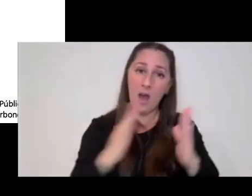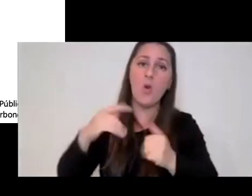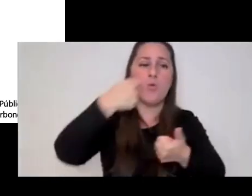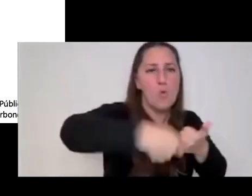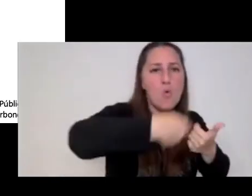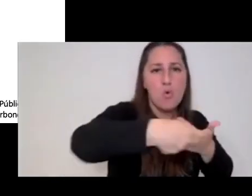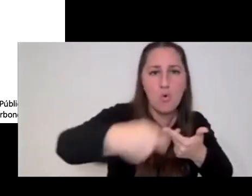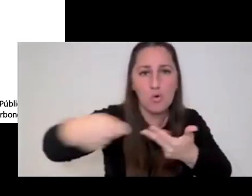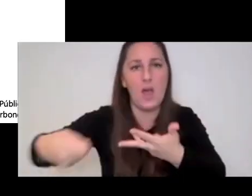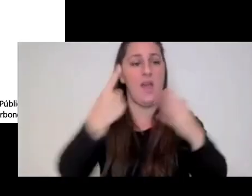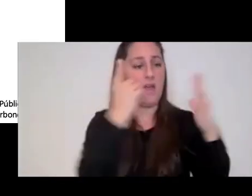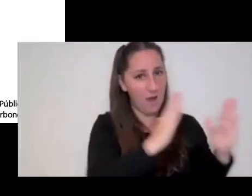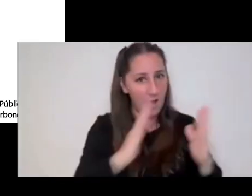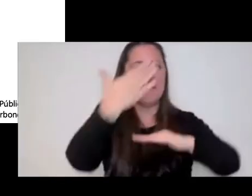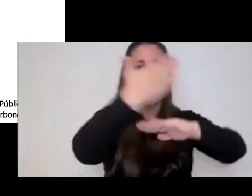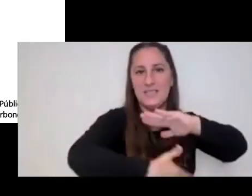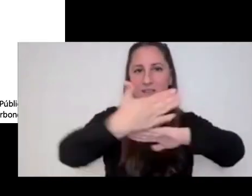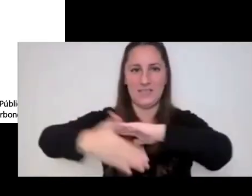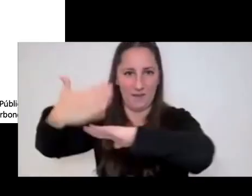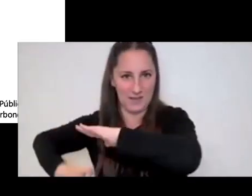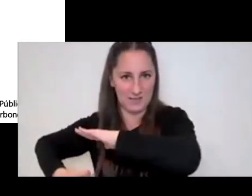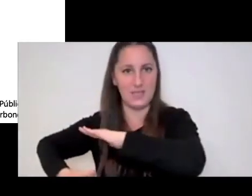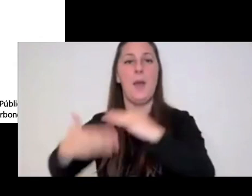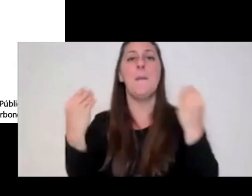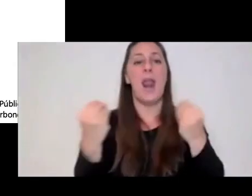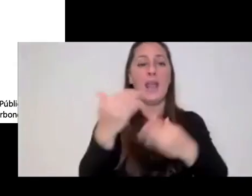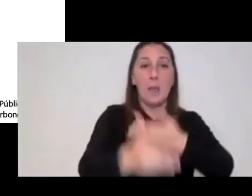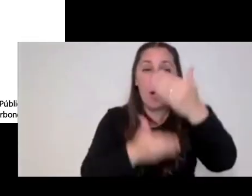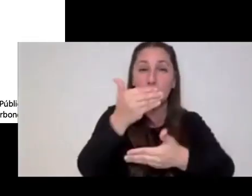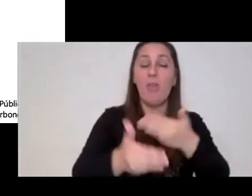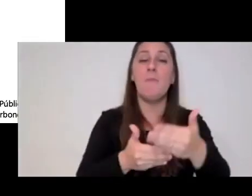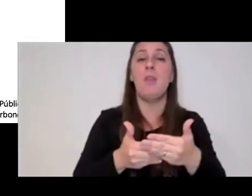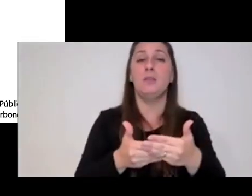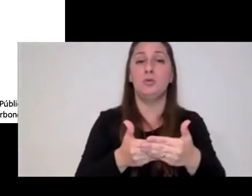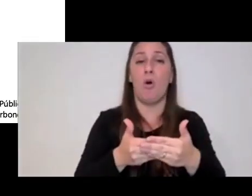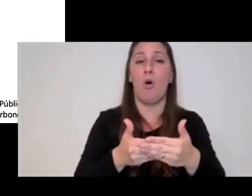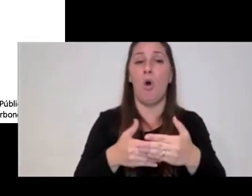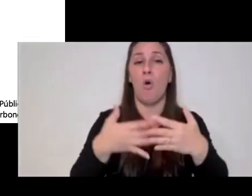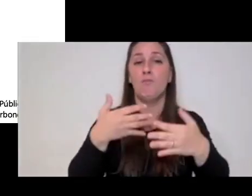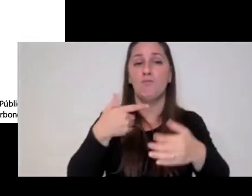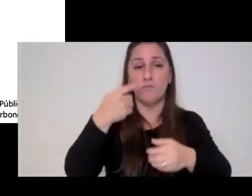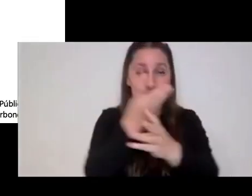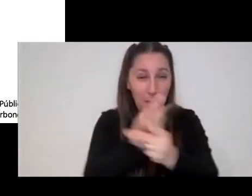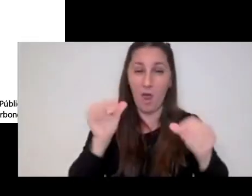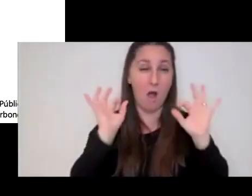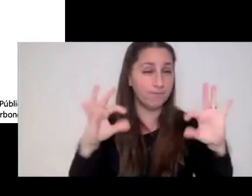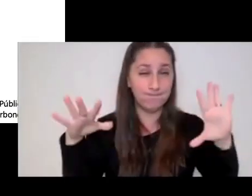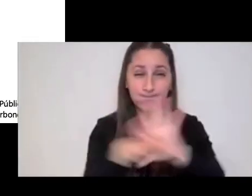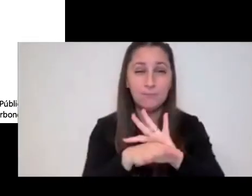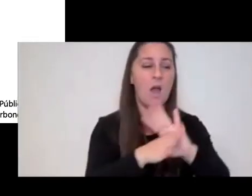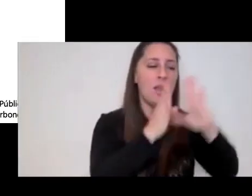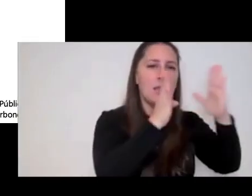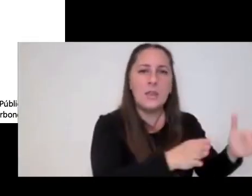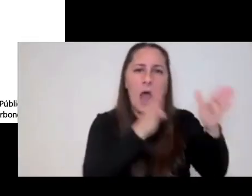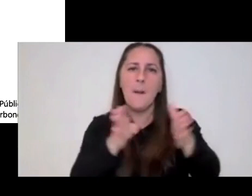tiene su vencimiento. Para que el procedimiento esté finalizado, cada tramo tiene que tener su